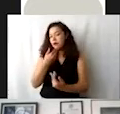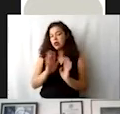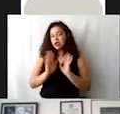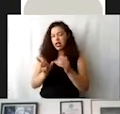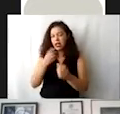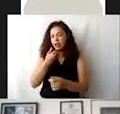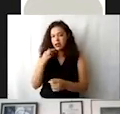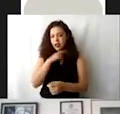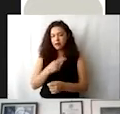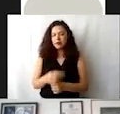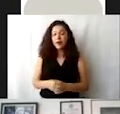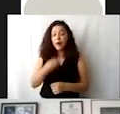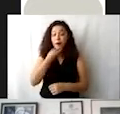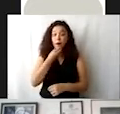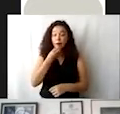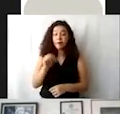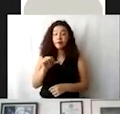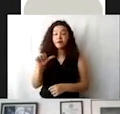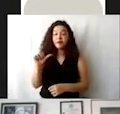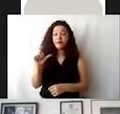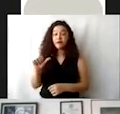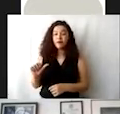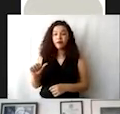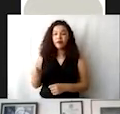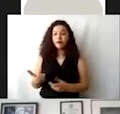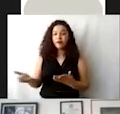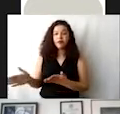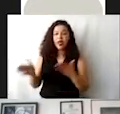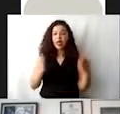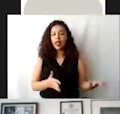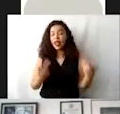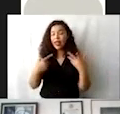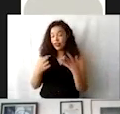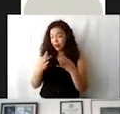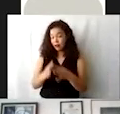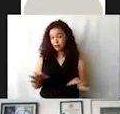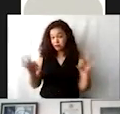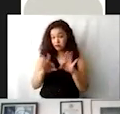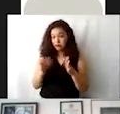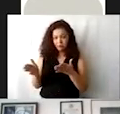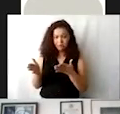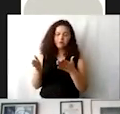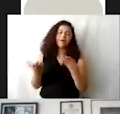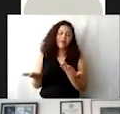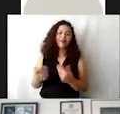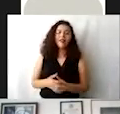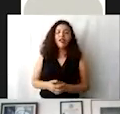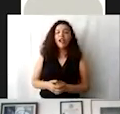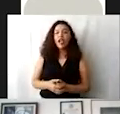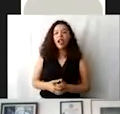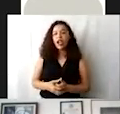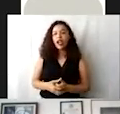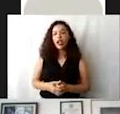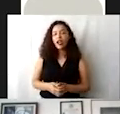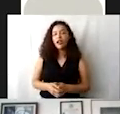Otro aspecto que es muy importante porque ahora tenemos